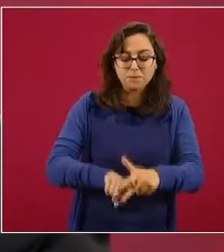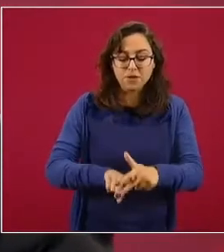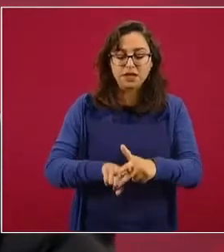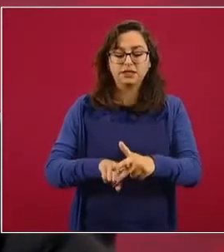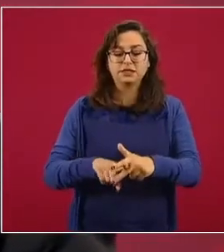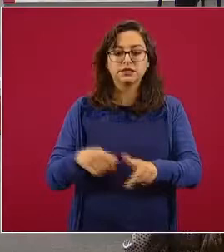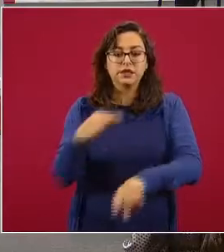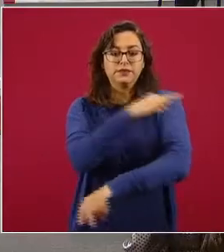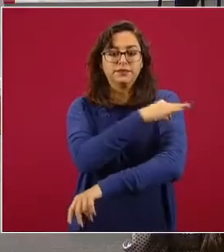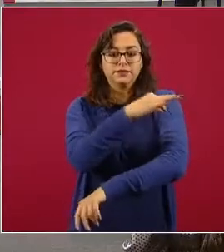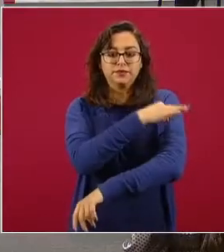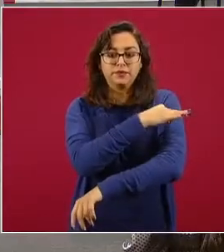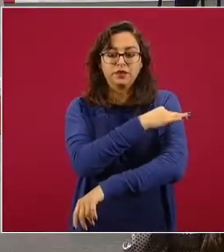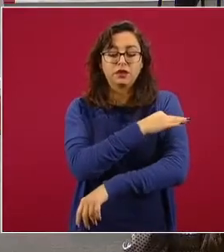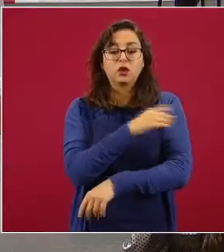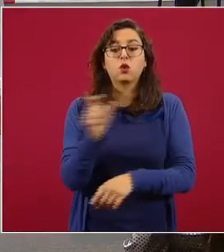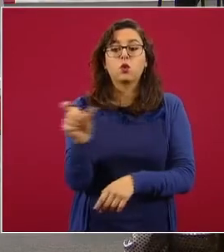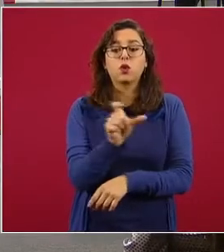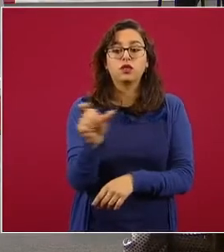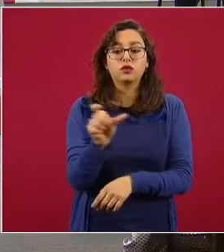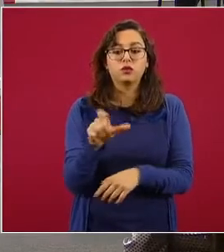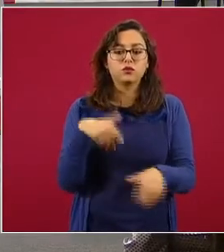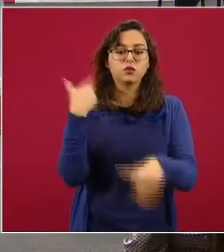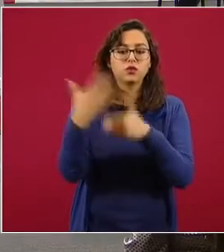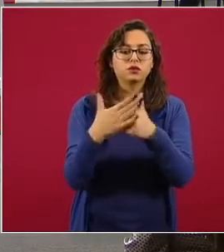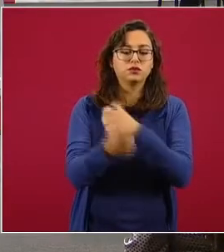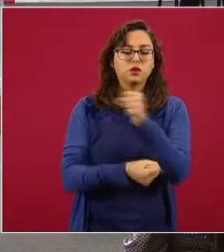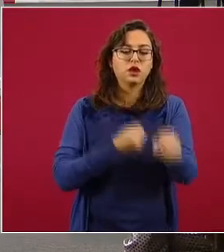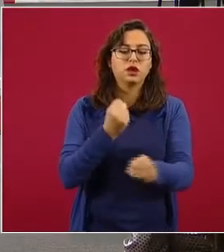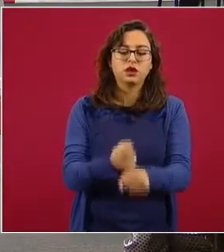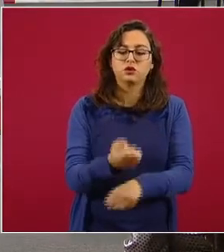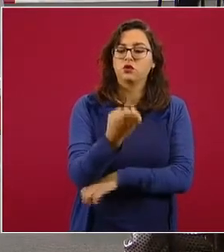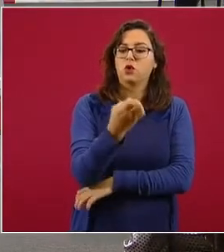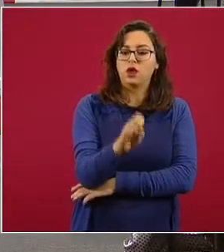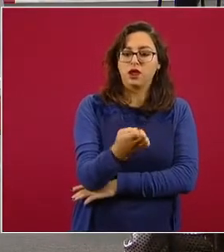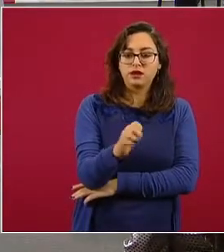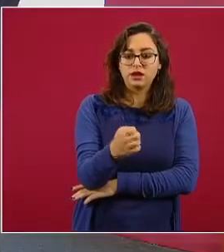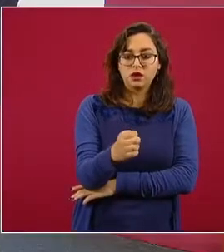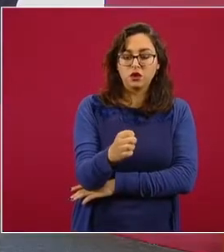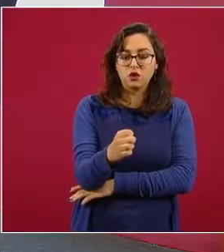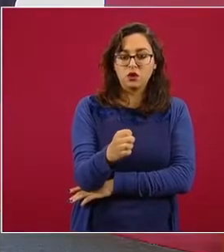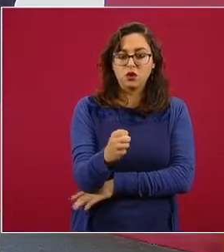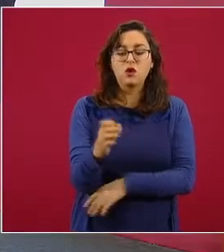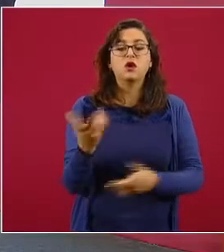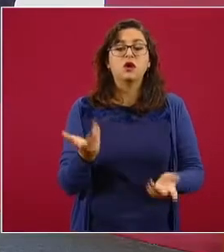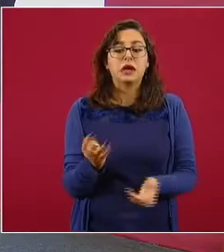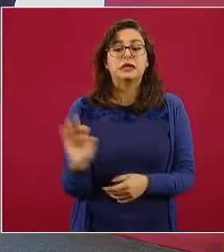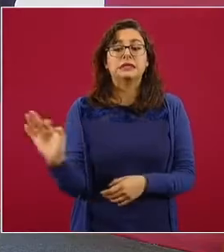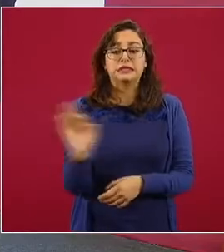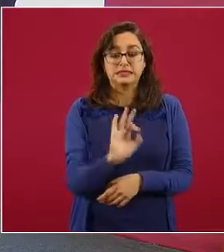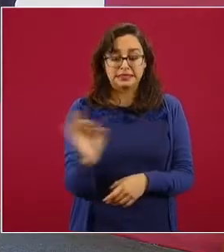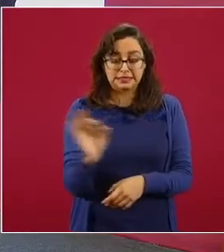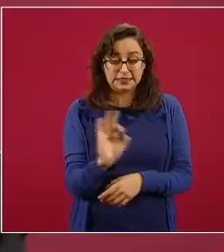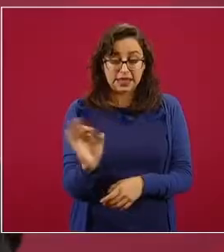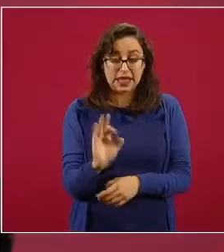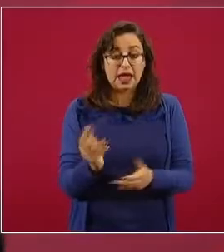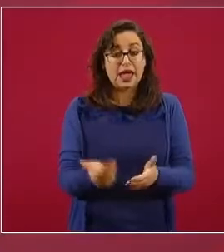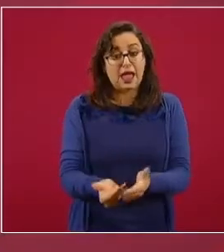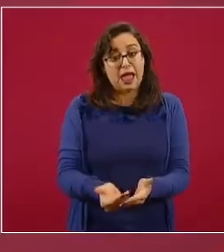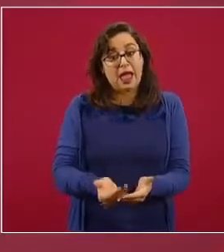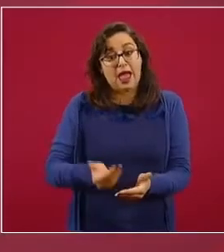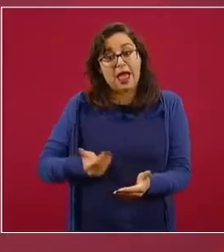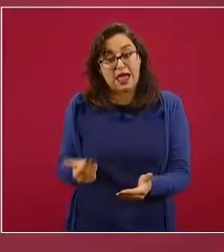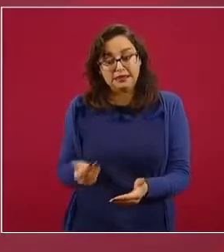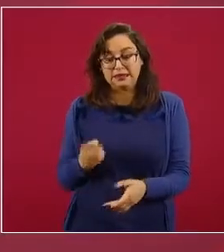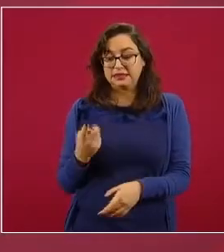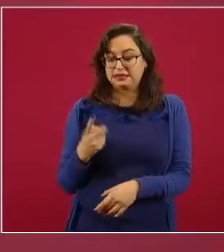previsto así para cuando muy tarde el mes de enero. Si tienen una buena noticia respecto a vacunas autorizadas a